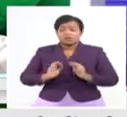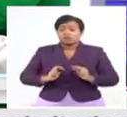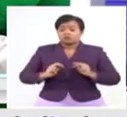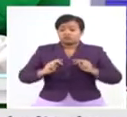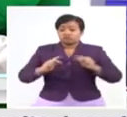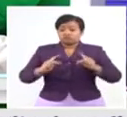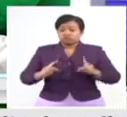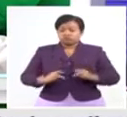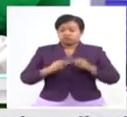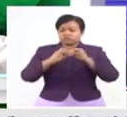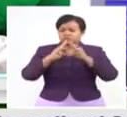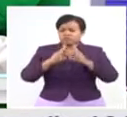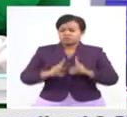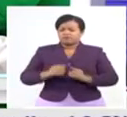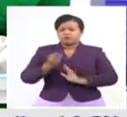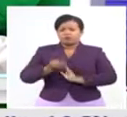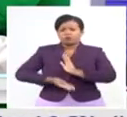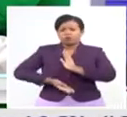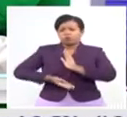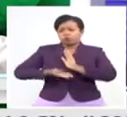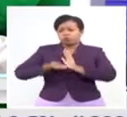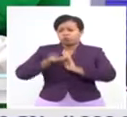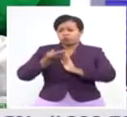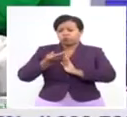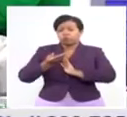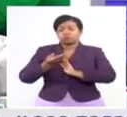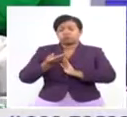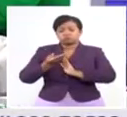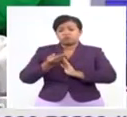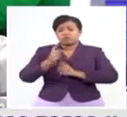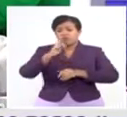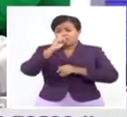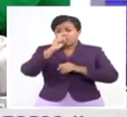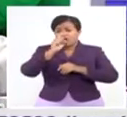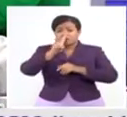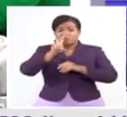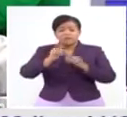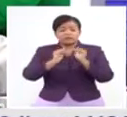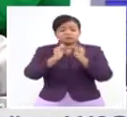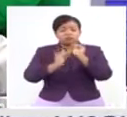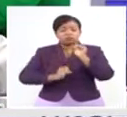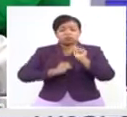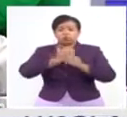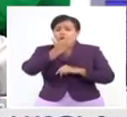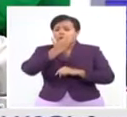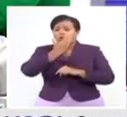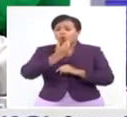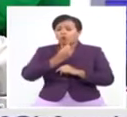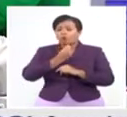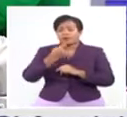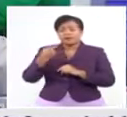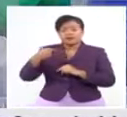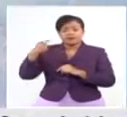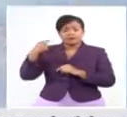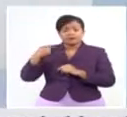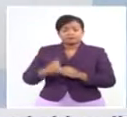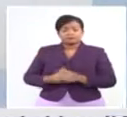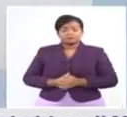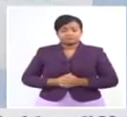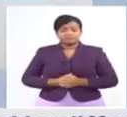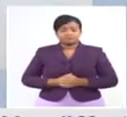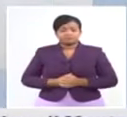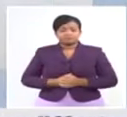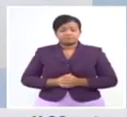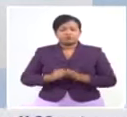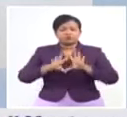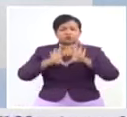una cifra elevada de menores de 20 años de edad diagnosticados en el día de ayer. Estamos hablando